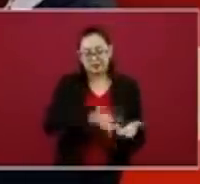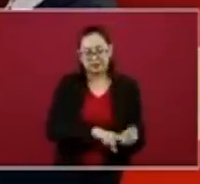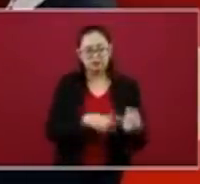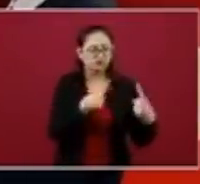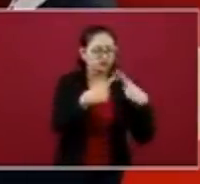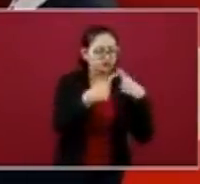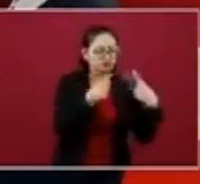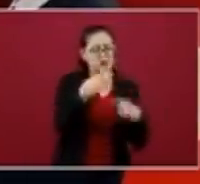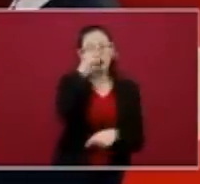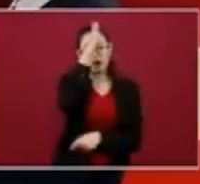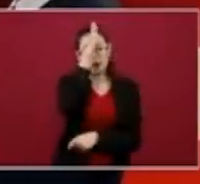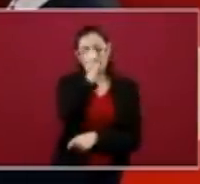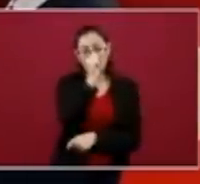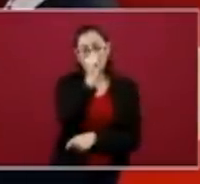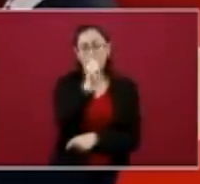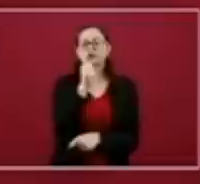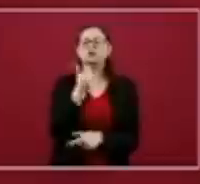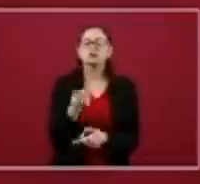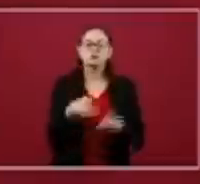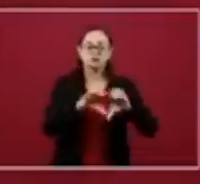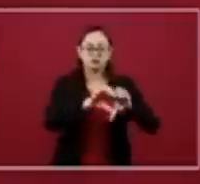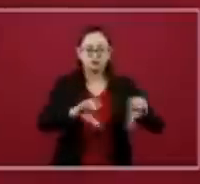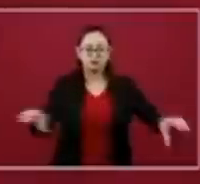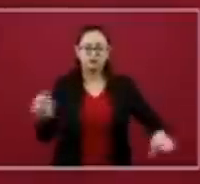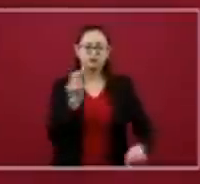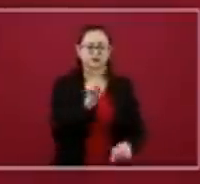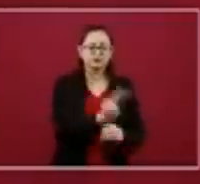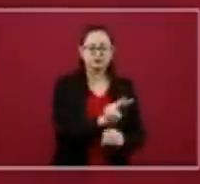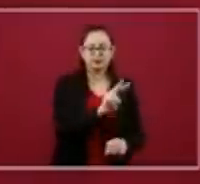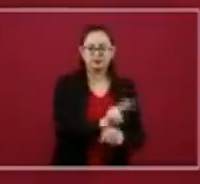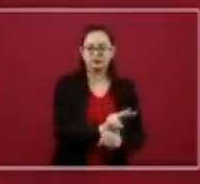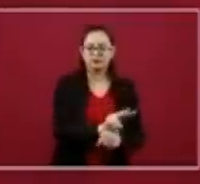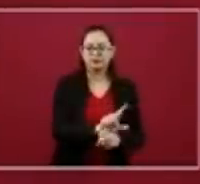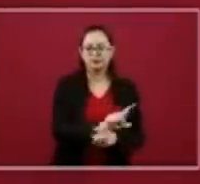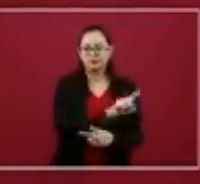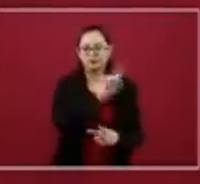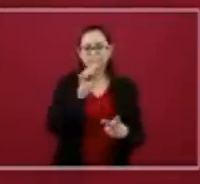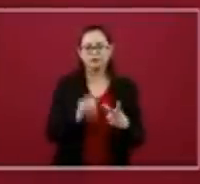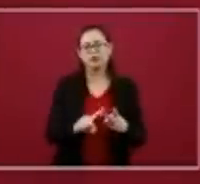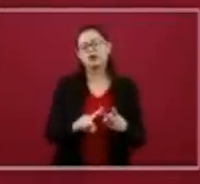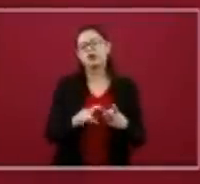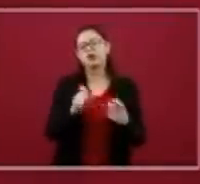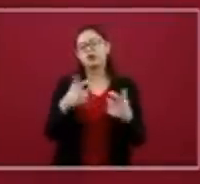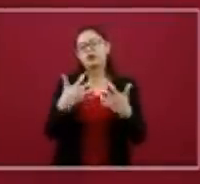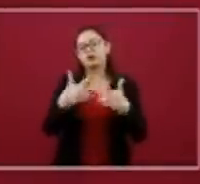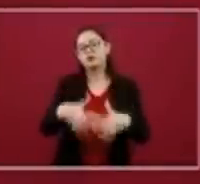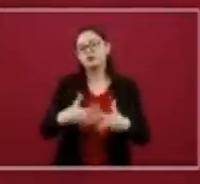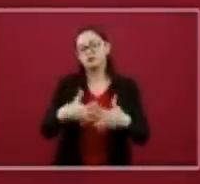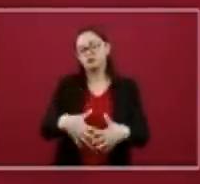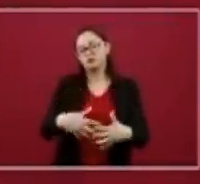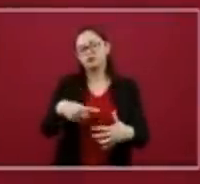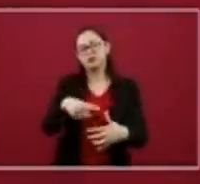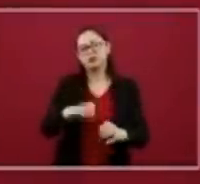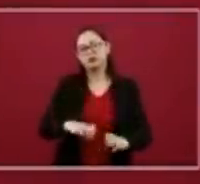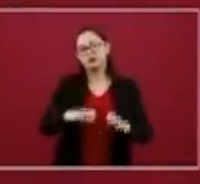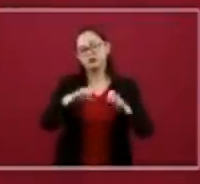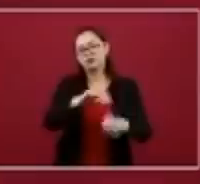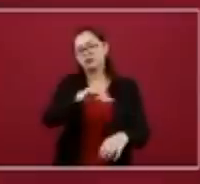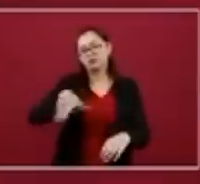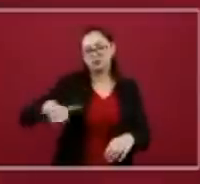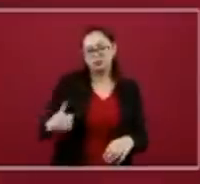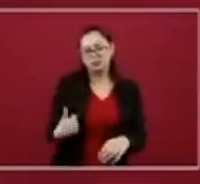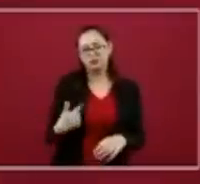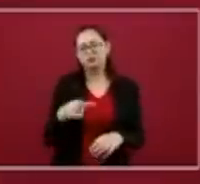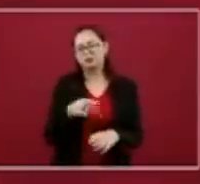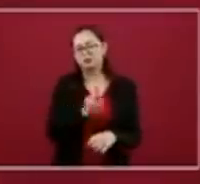donde estaba implicado la seguridad a ductos, la seguridad a instalaciones vitales de Pemex y a